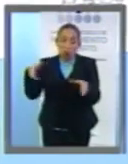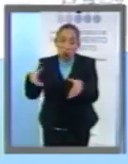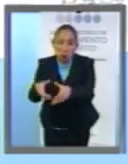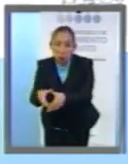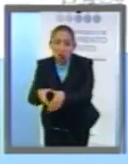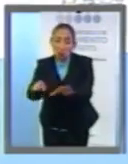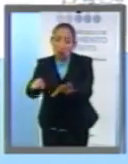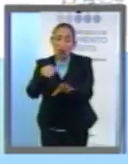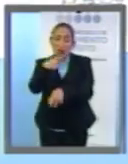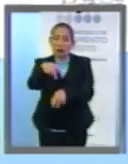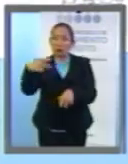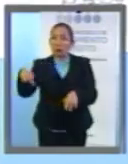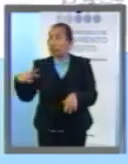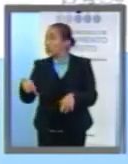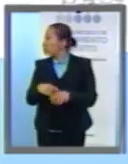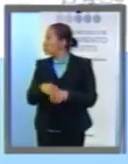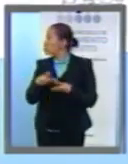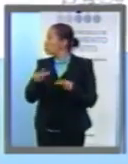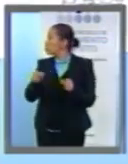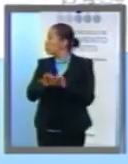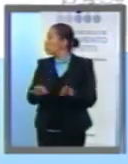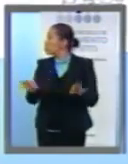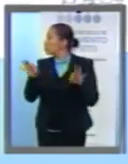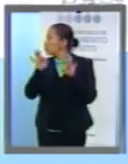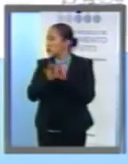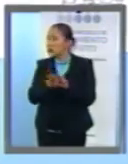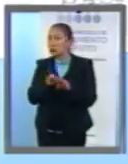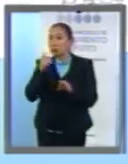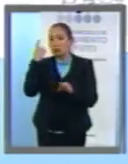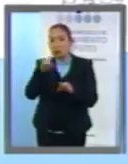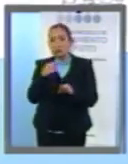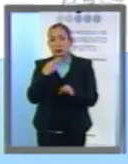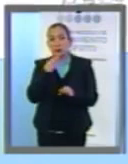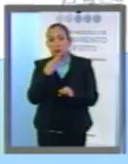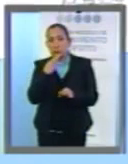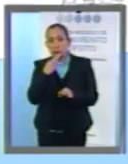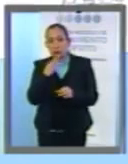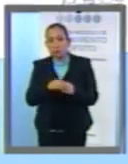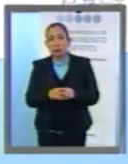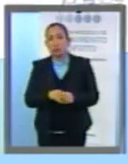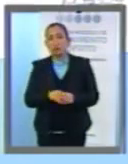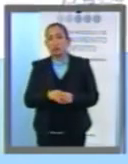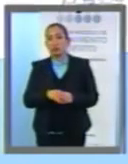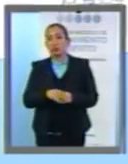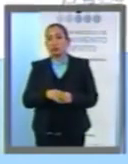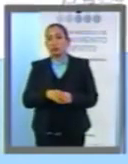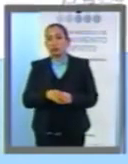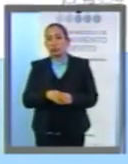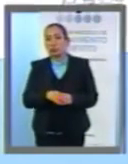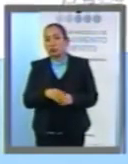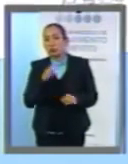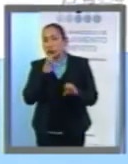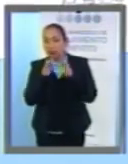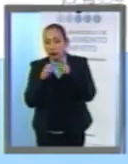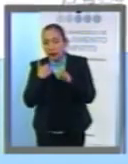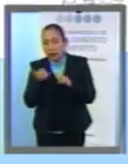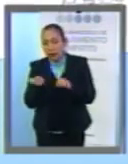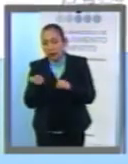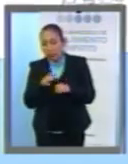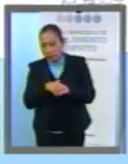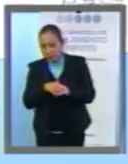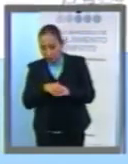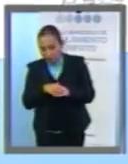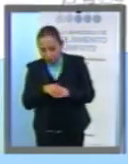implicará tener un gasto importante para su buen funcionamiento, porque va a ser el órgano que va a operar desde el punto de vista administrativo y